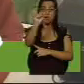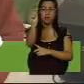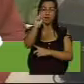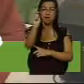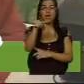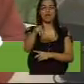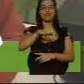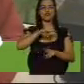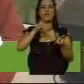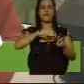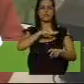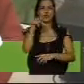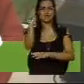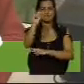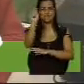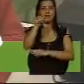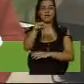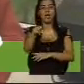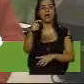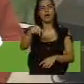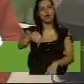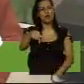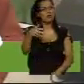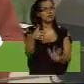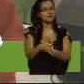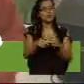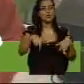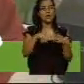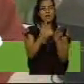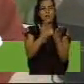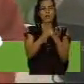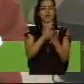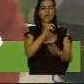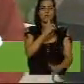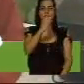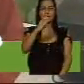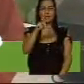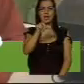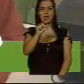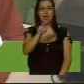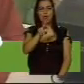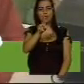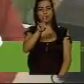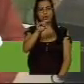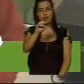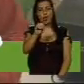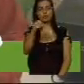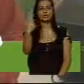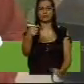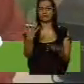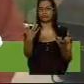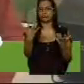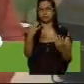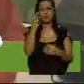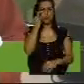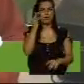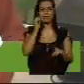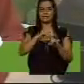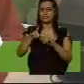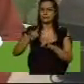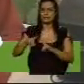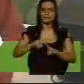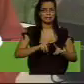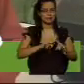encontramos en la unidad educativa Feliciano, Claudio Feliciano, donde ya gran cantidad de mujeres de todos los